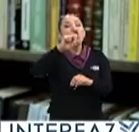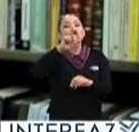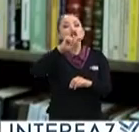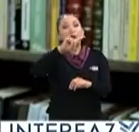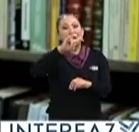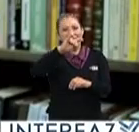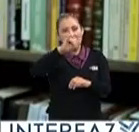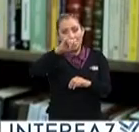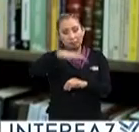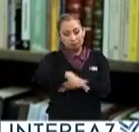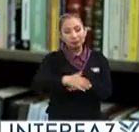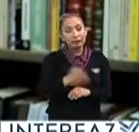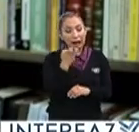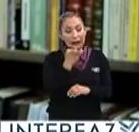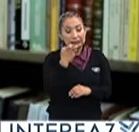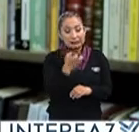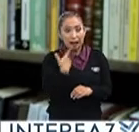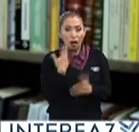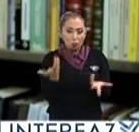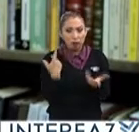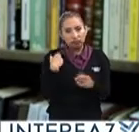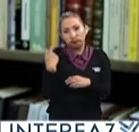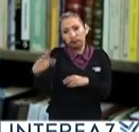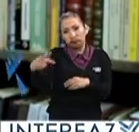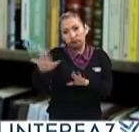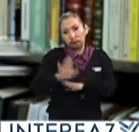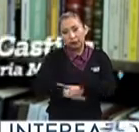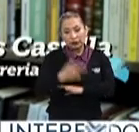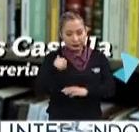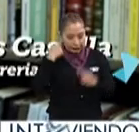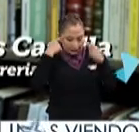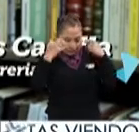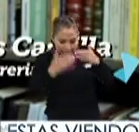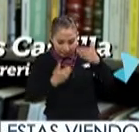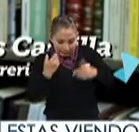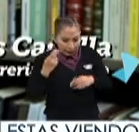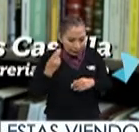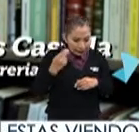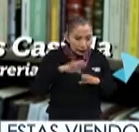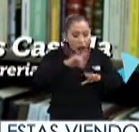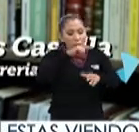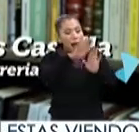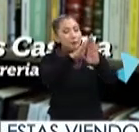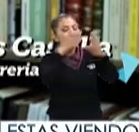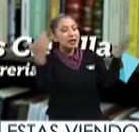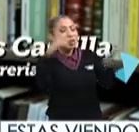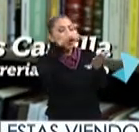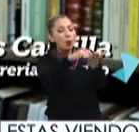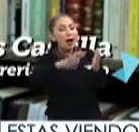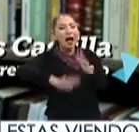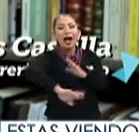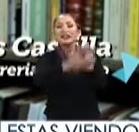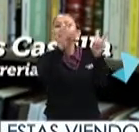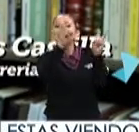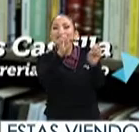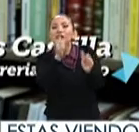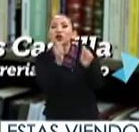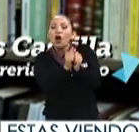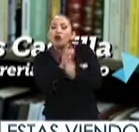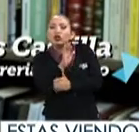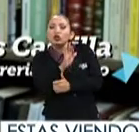Soviética. Ante esa eventualidad, se ve la necesidad de abrir un espacio que tenga que ver